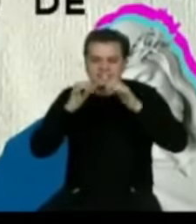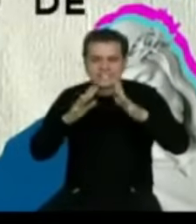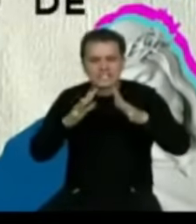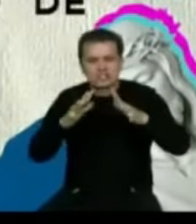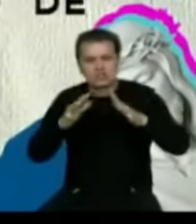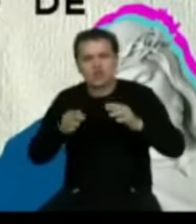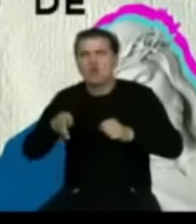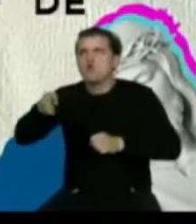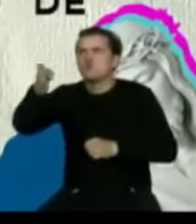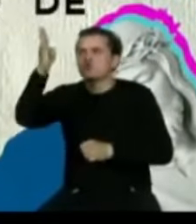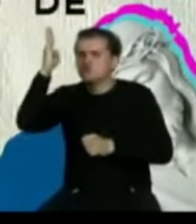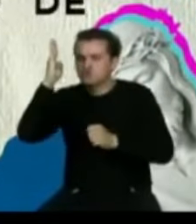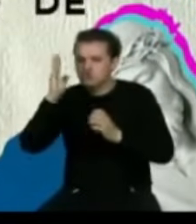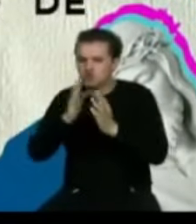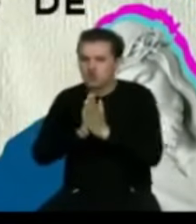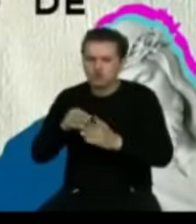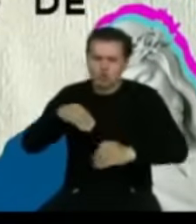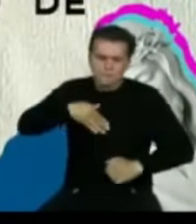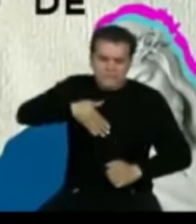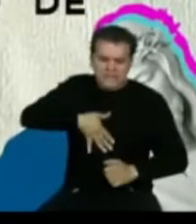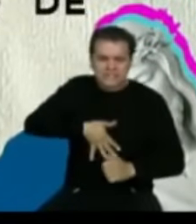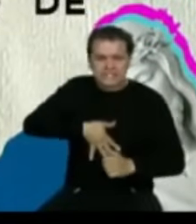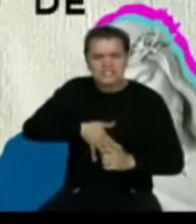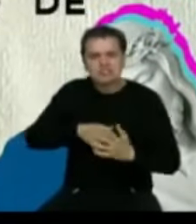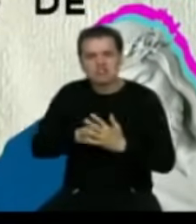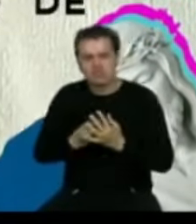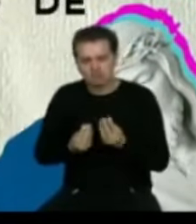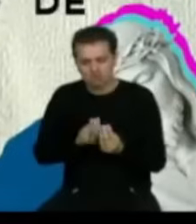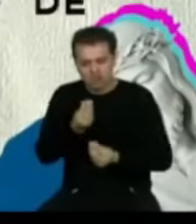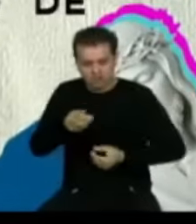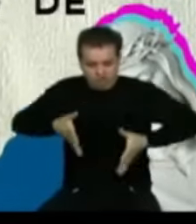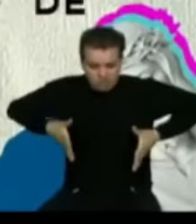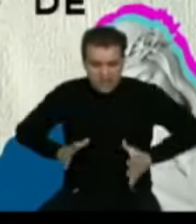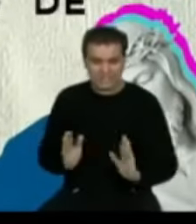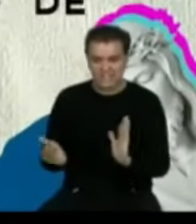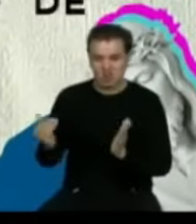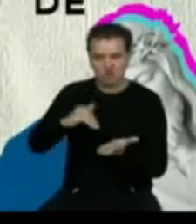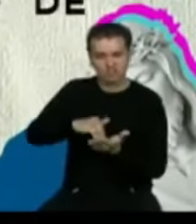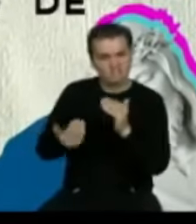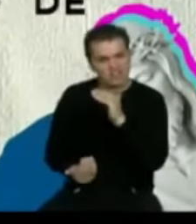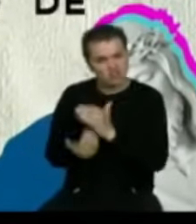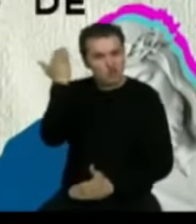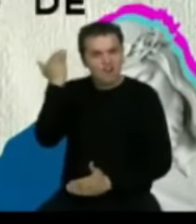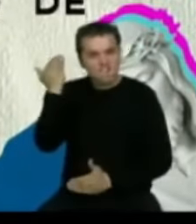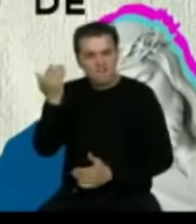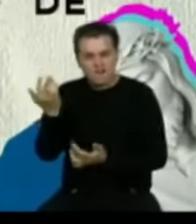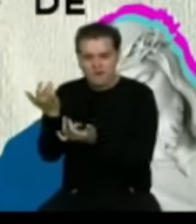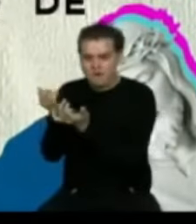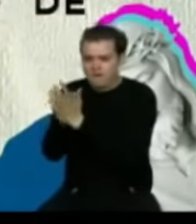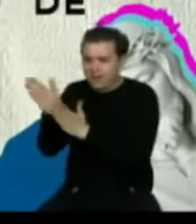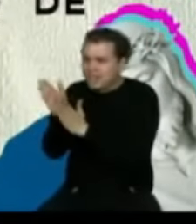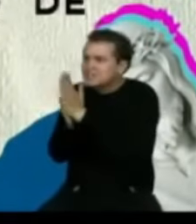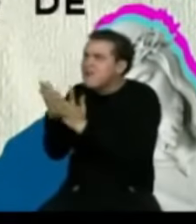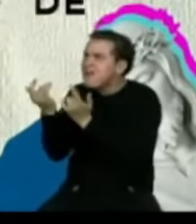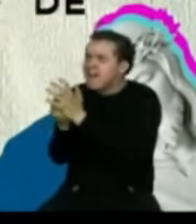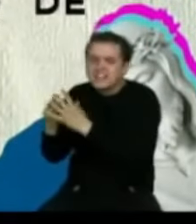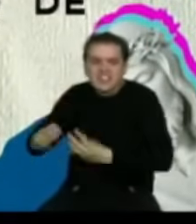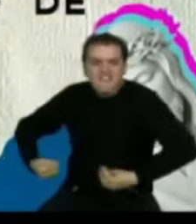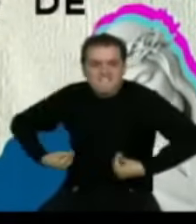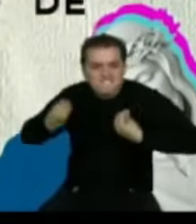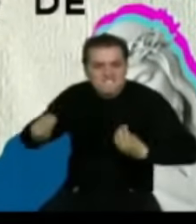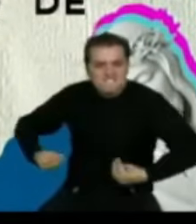según su gran misericordia nos ha hecho nacer de nuevo a una esperanza